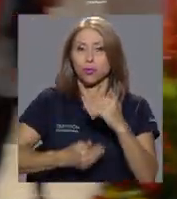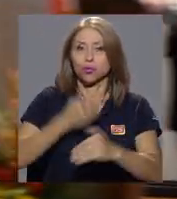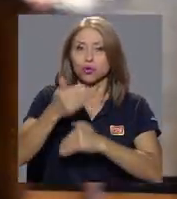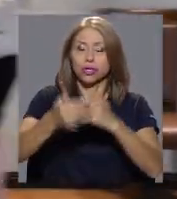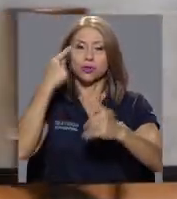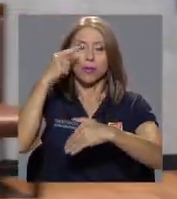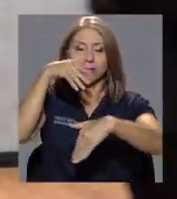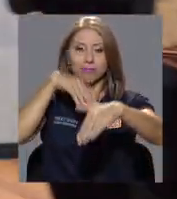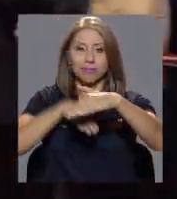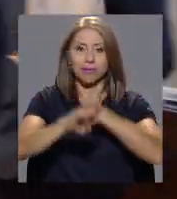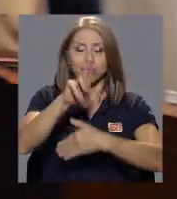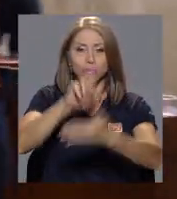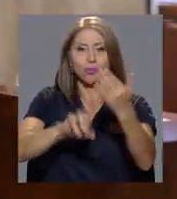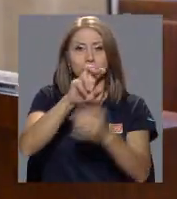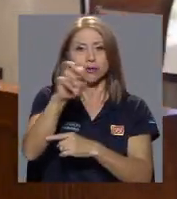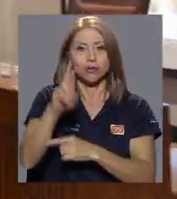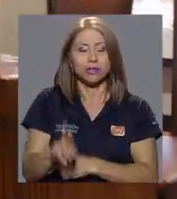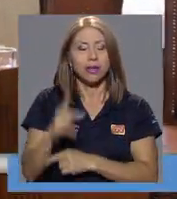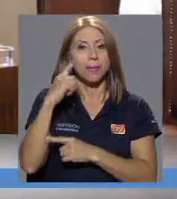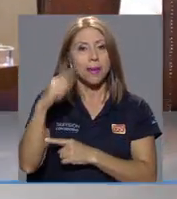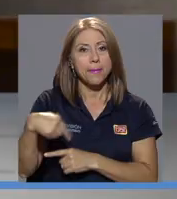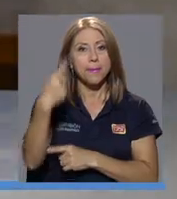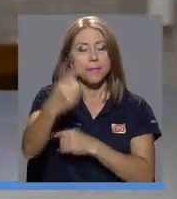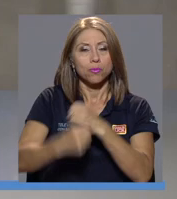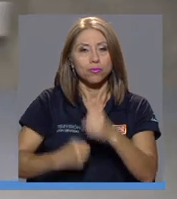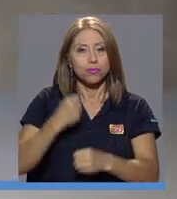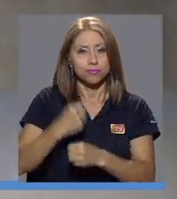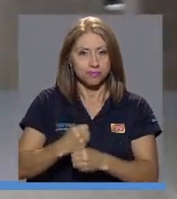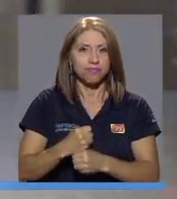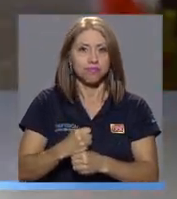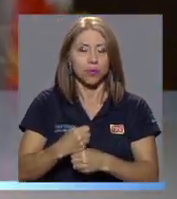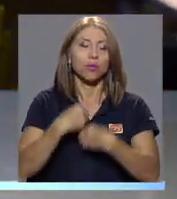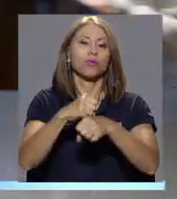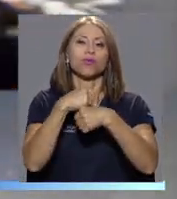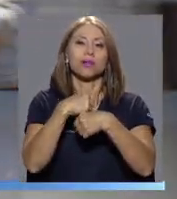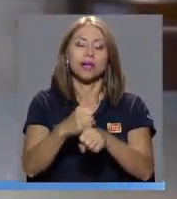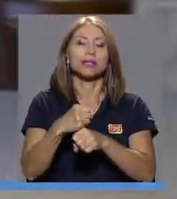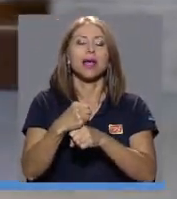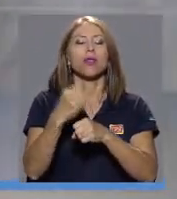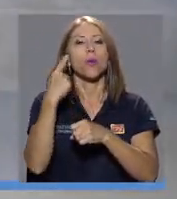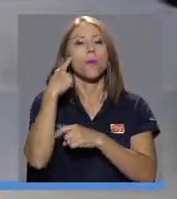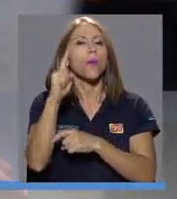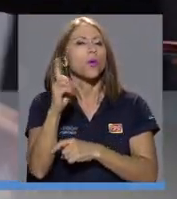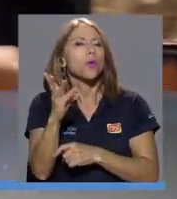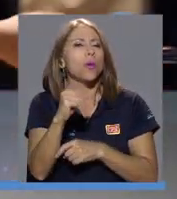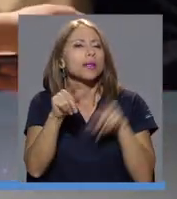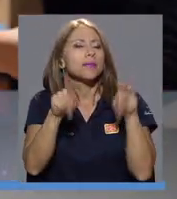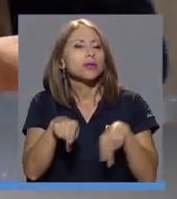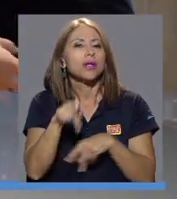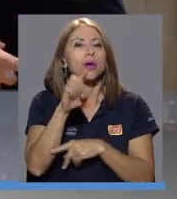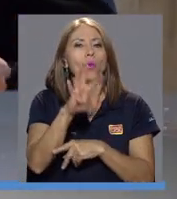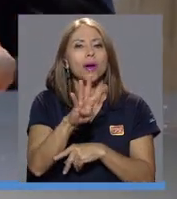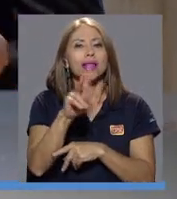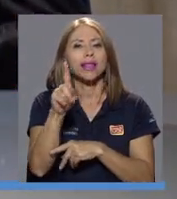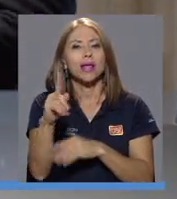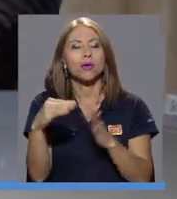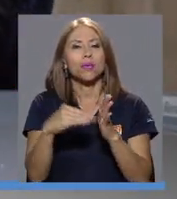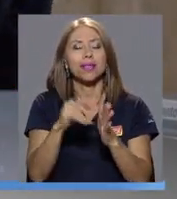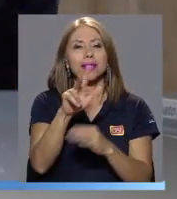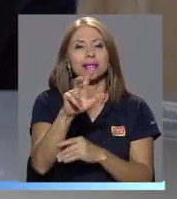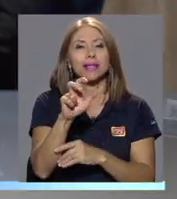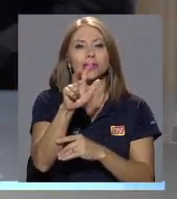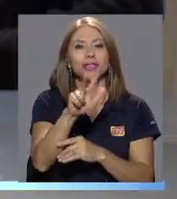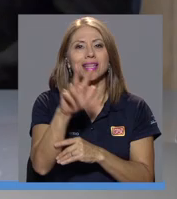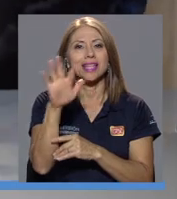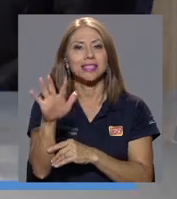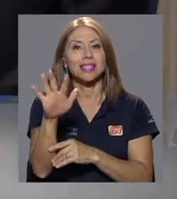El proceso de admisión de la Universidad de Costa Rica para el año 2019 fue realizado por 41.335 aspirantes,